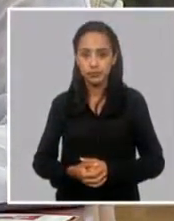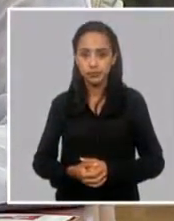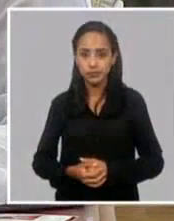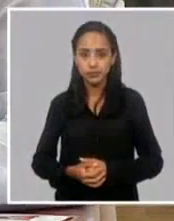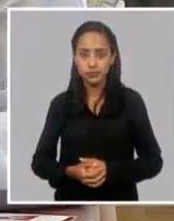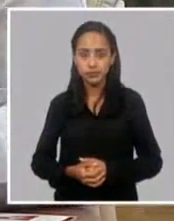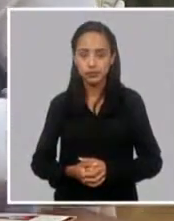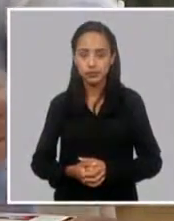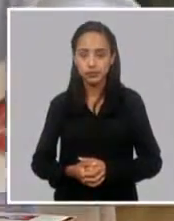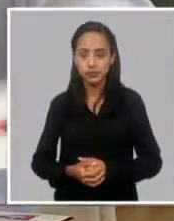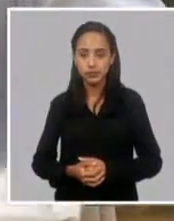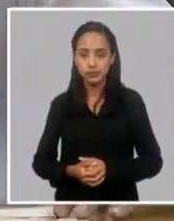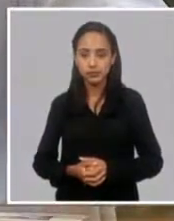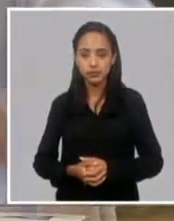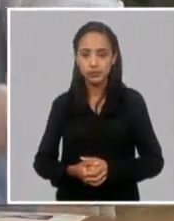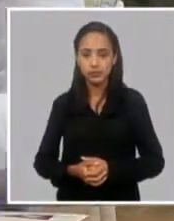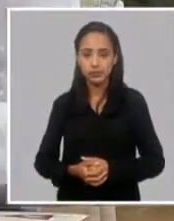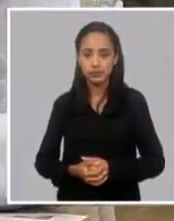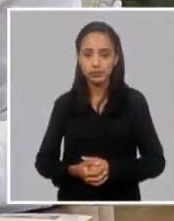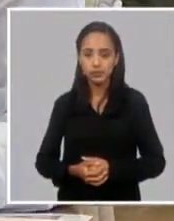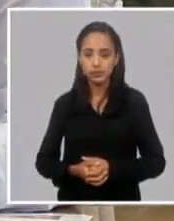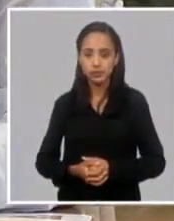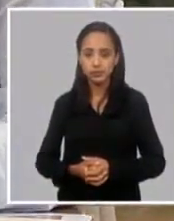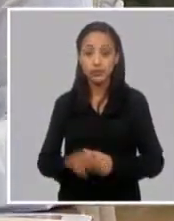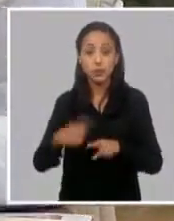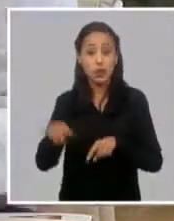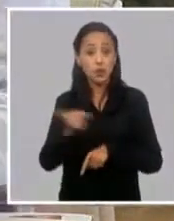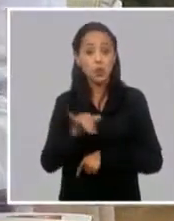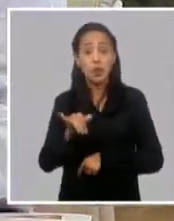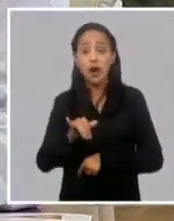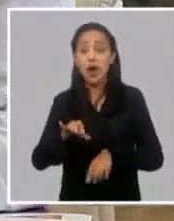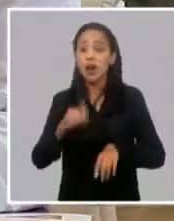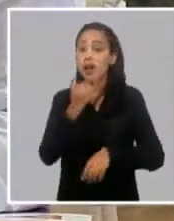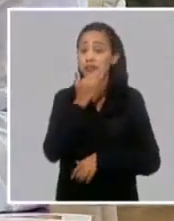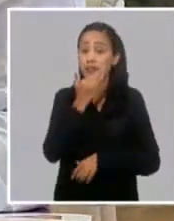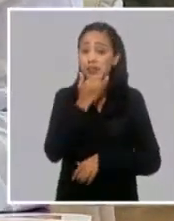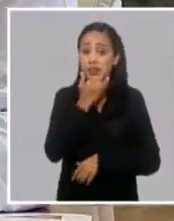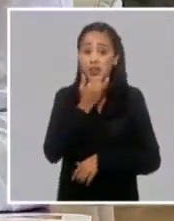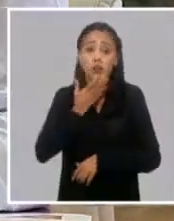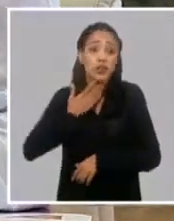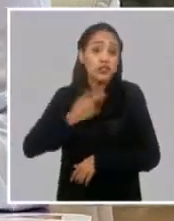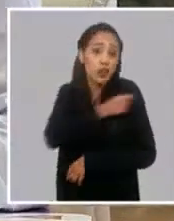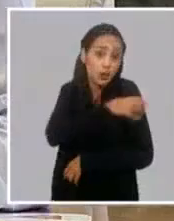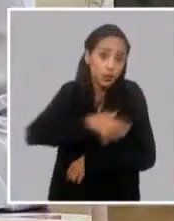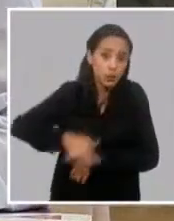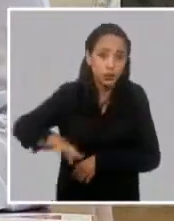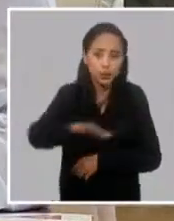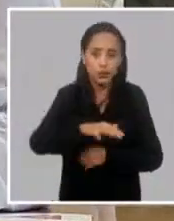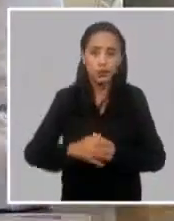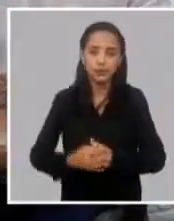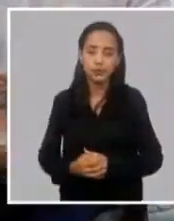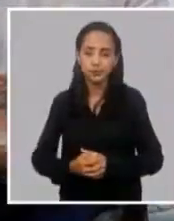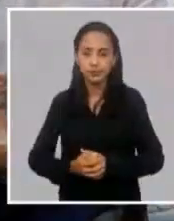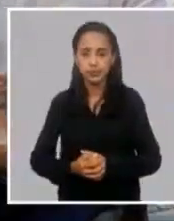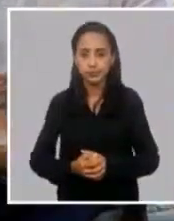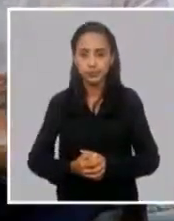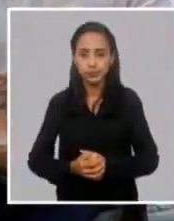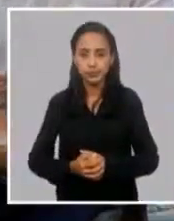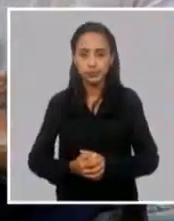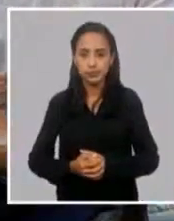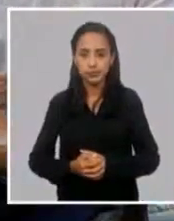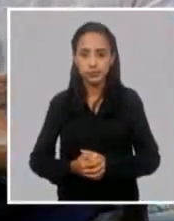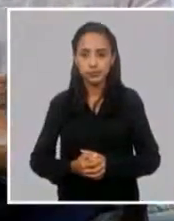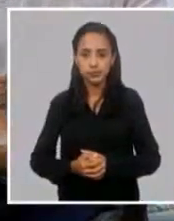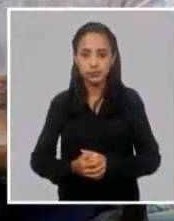diríamos, que afecta lo que tiene que ver con las esperanzas, con las aspiraciones de las personas. Por eso yo siempre